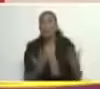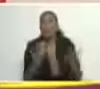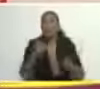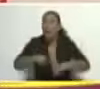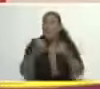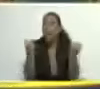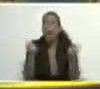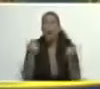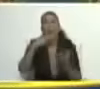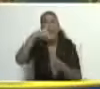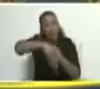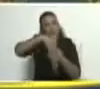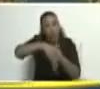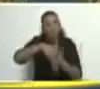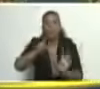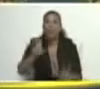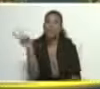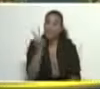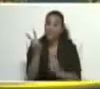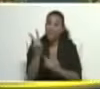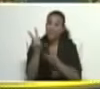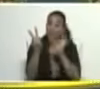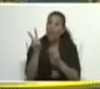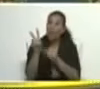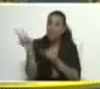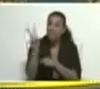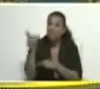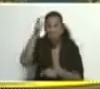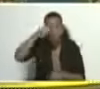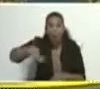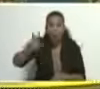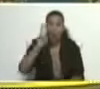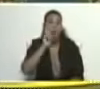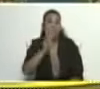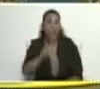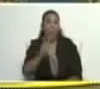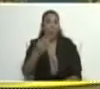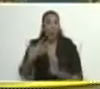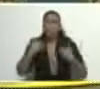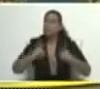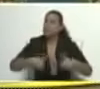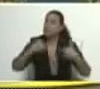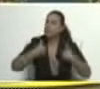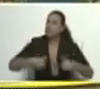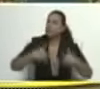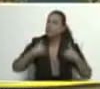ese país. En Venezuela, por supuesto, hemos visto cómo han sufrido esto.